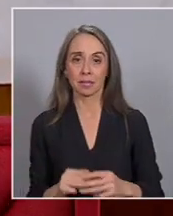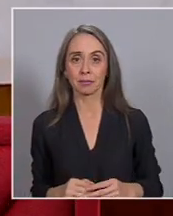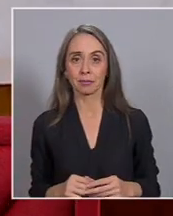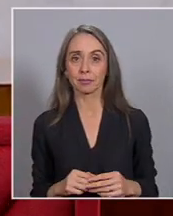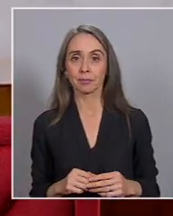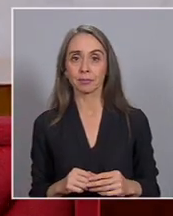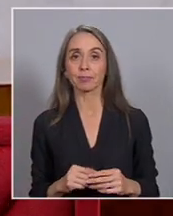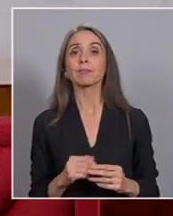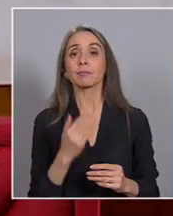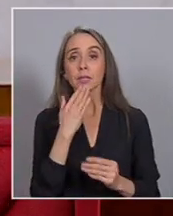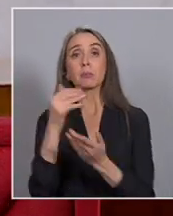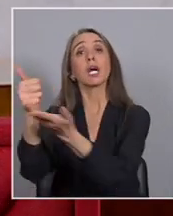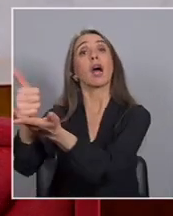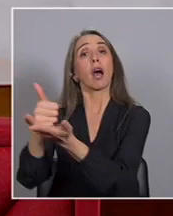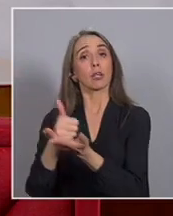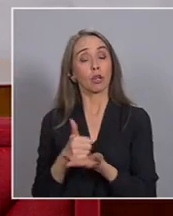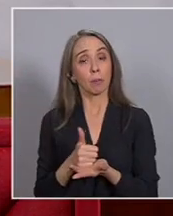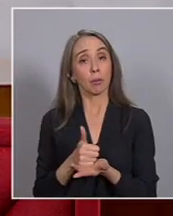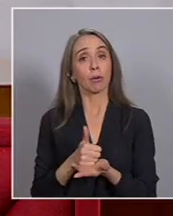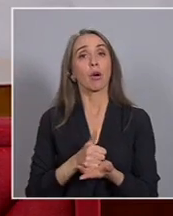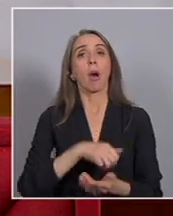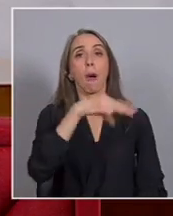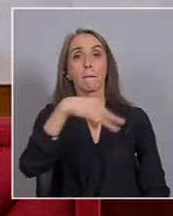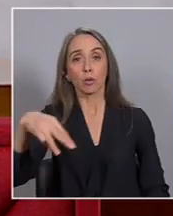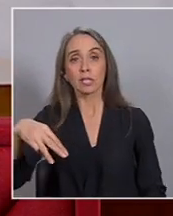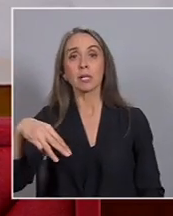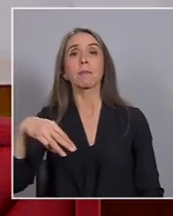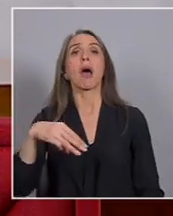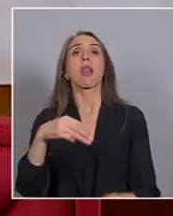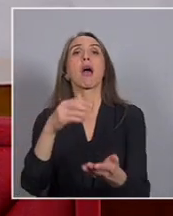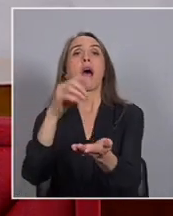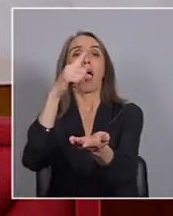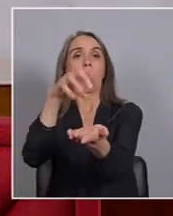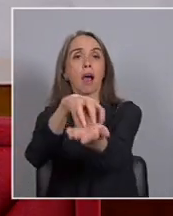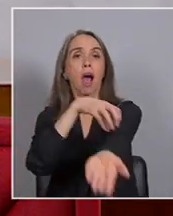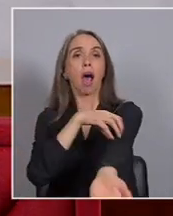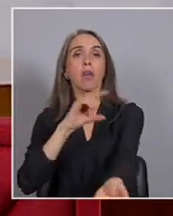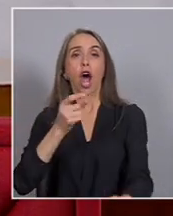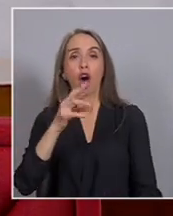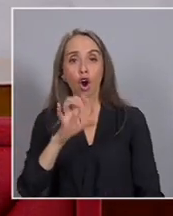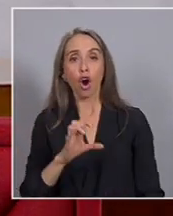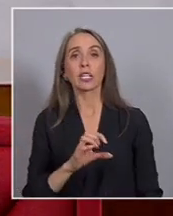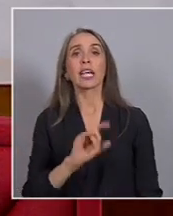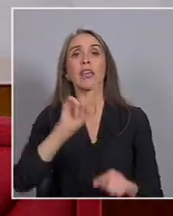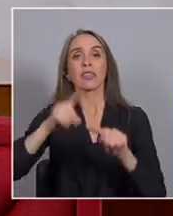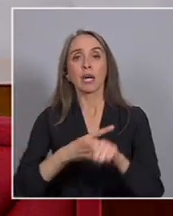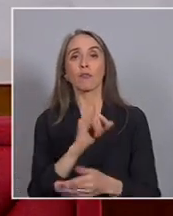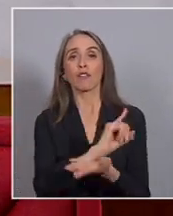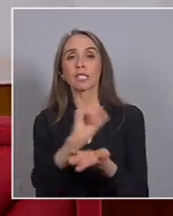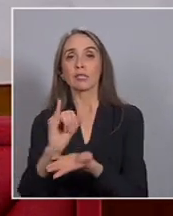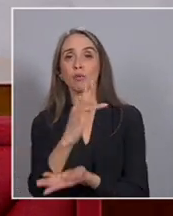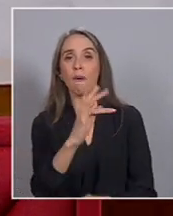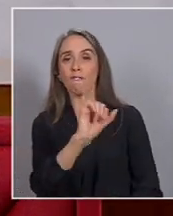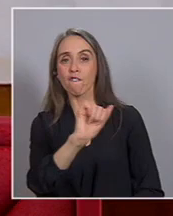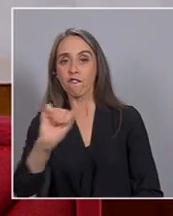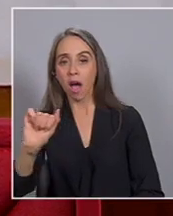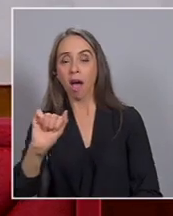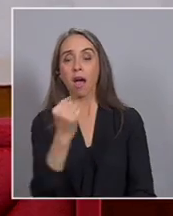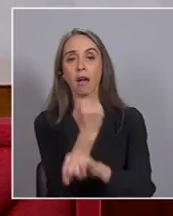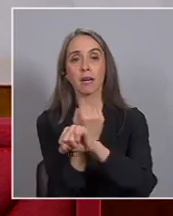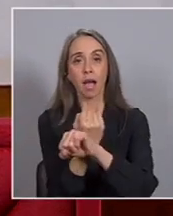También colaboraron, por cierto, los municipios, gobiernos regionales, nuevamente las Fuerzas Armadas y Carabineros,